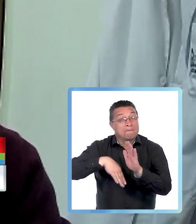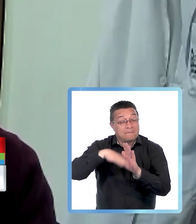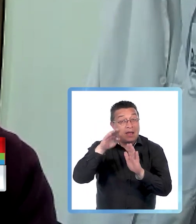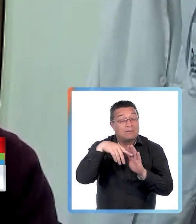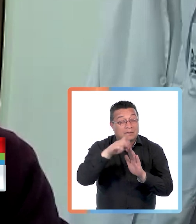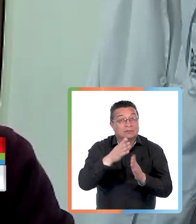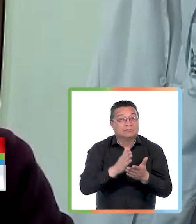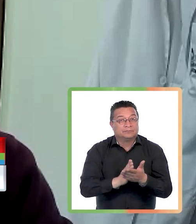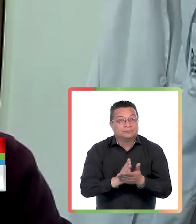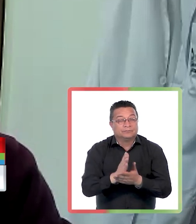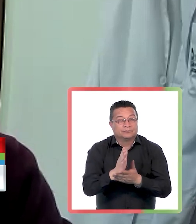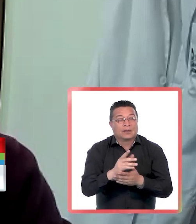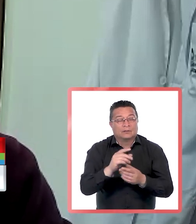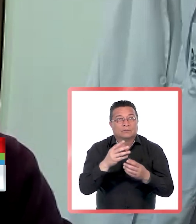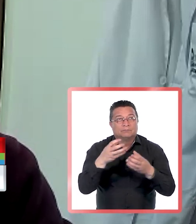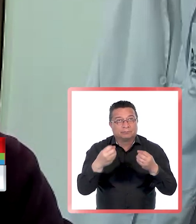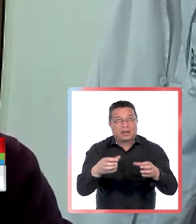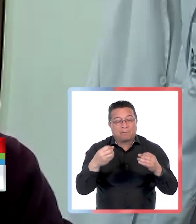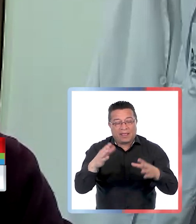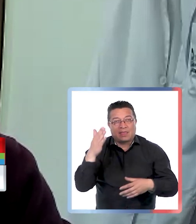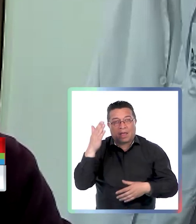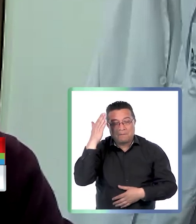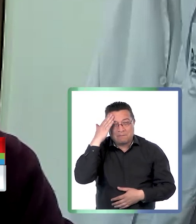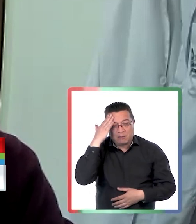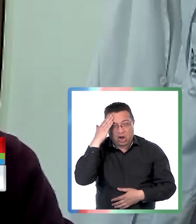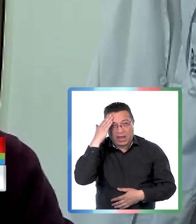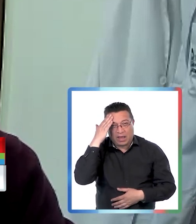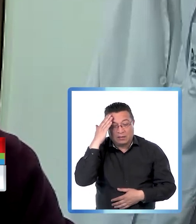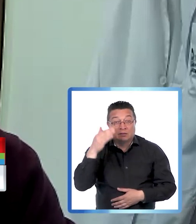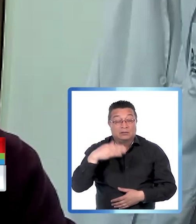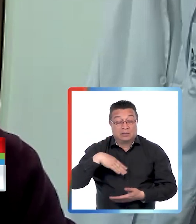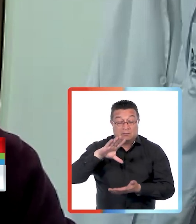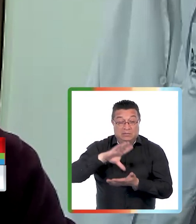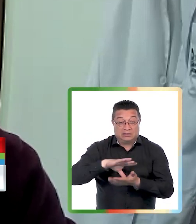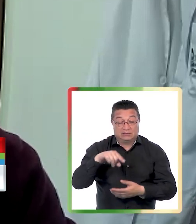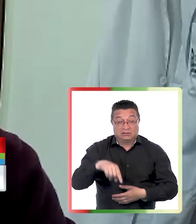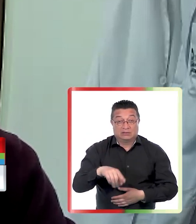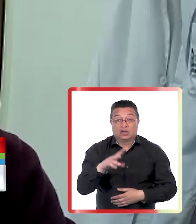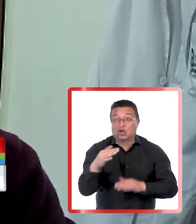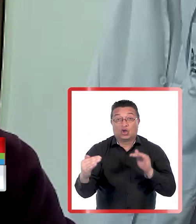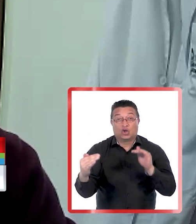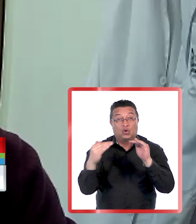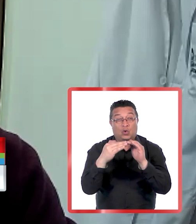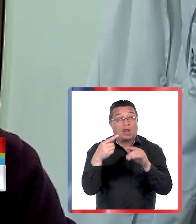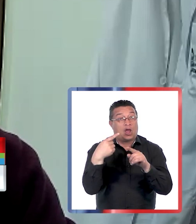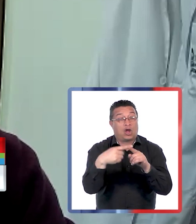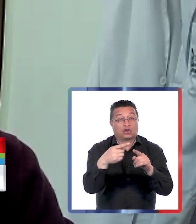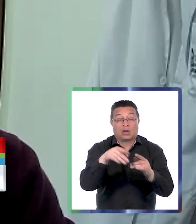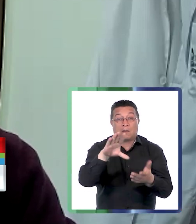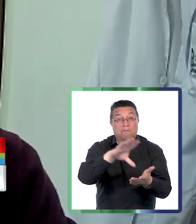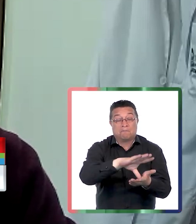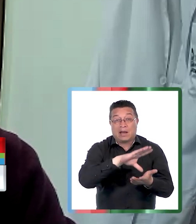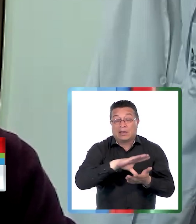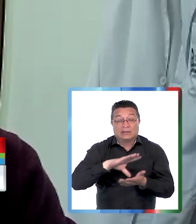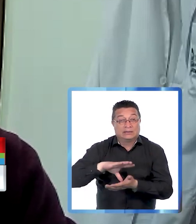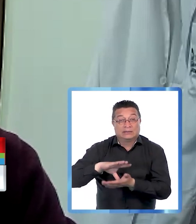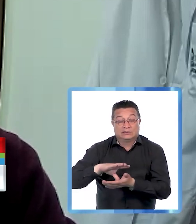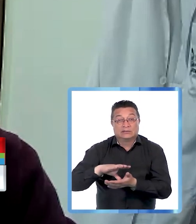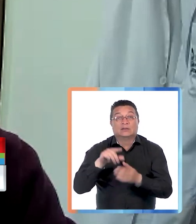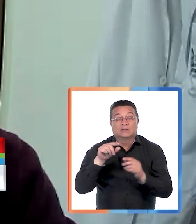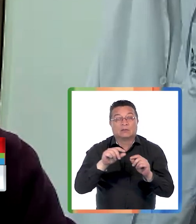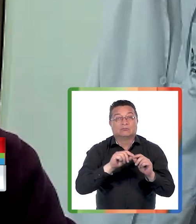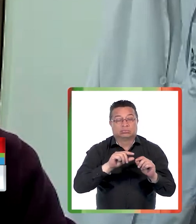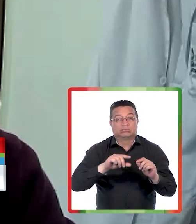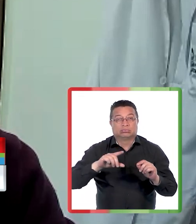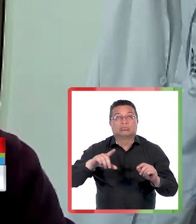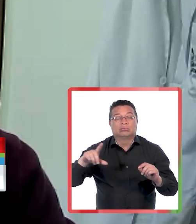veces, comienzan con trastornos de memoria. En nuestro país, al igual que todos los países,